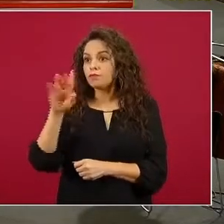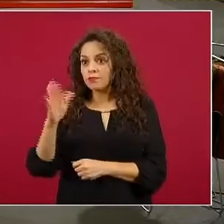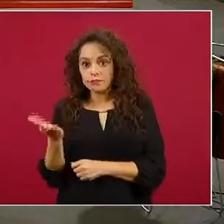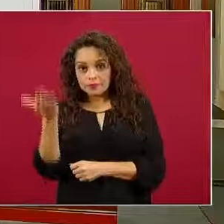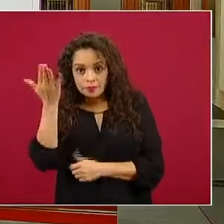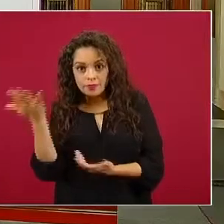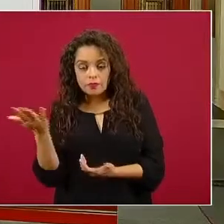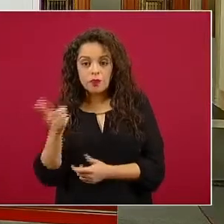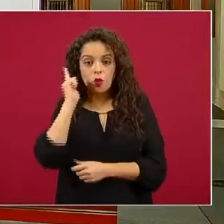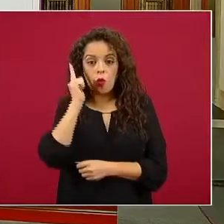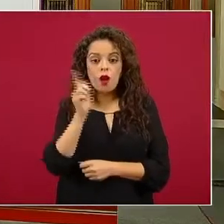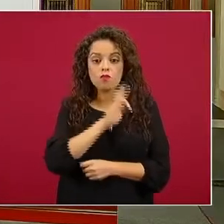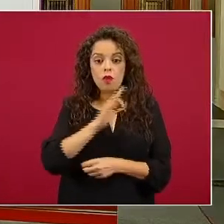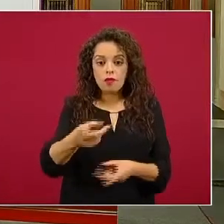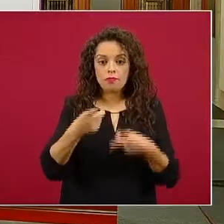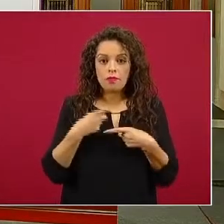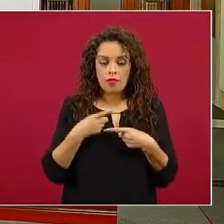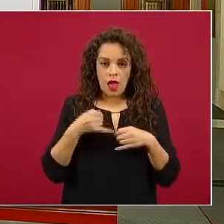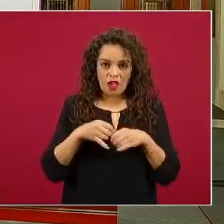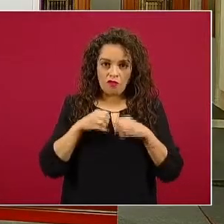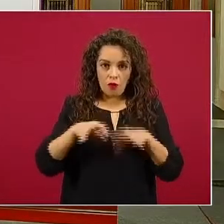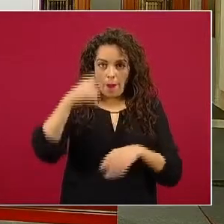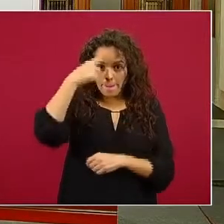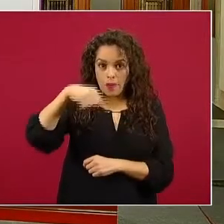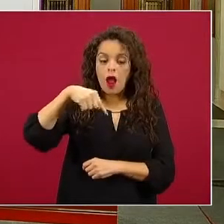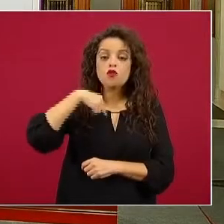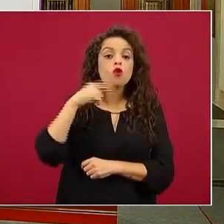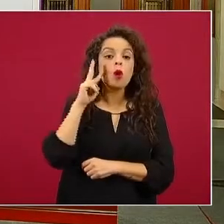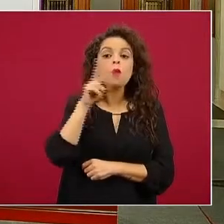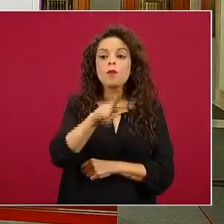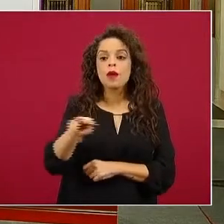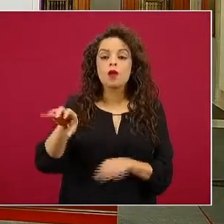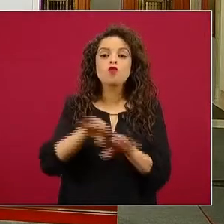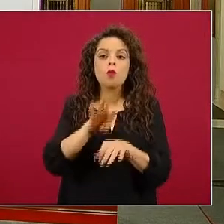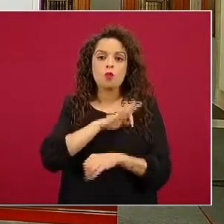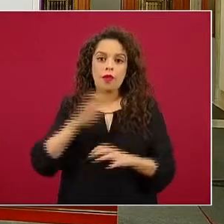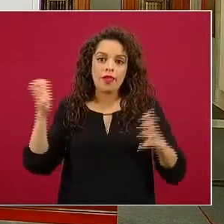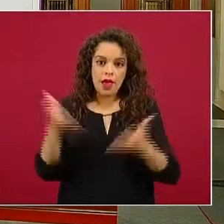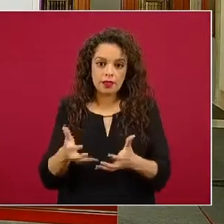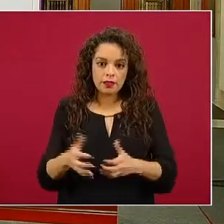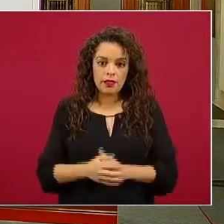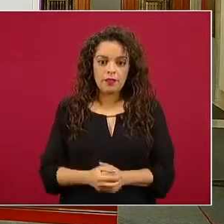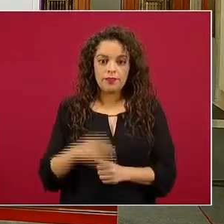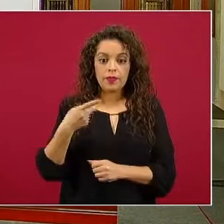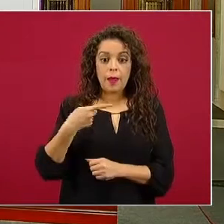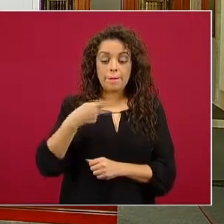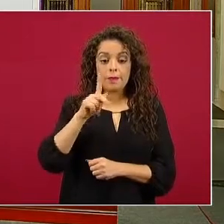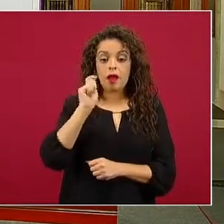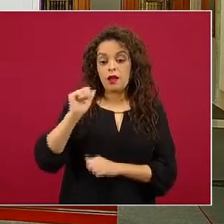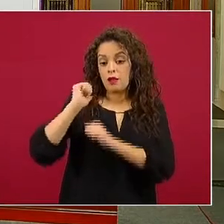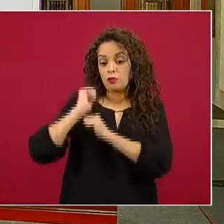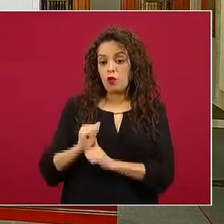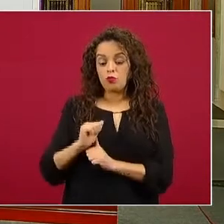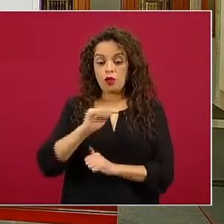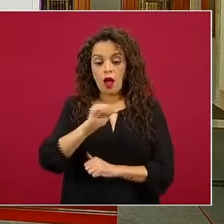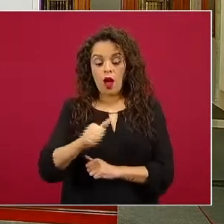se actúe al respecto. Recordar que el Sistema Federal Sanitario está también descentralizado, igual que lo está la